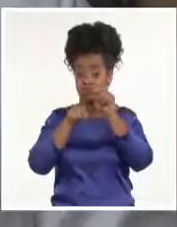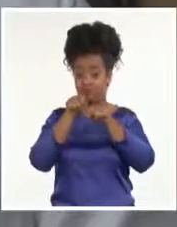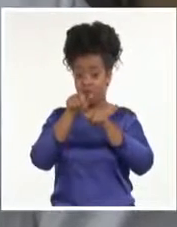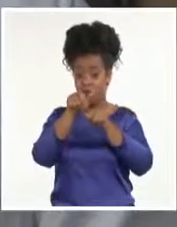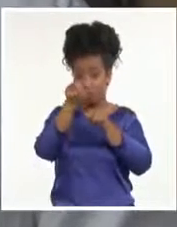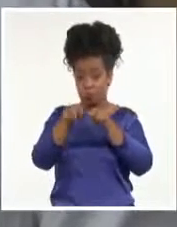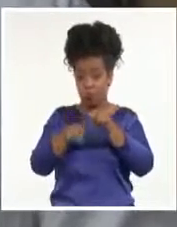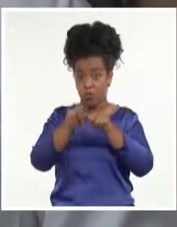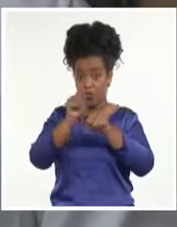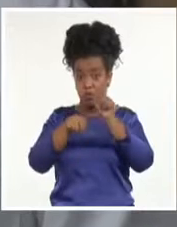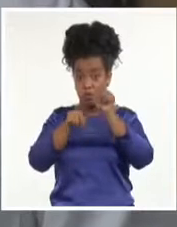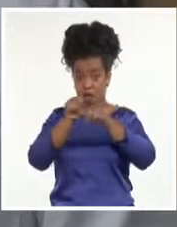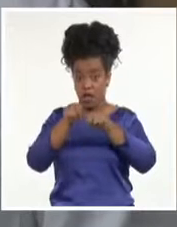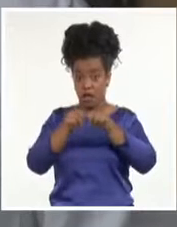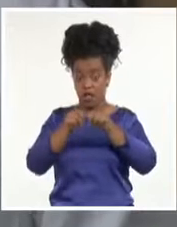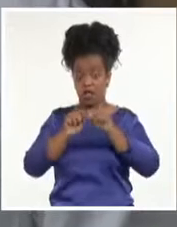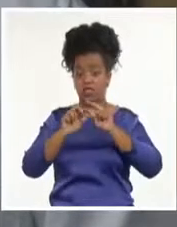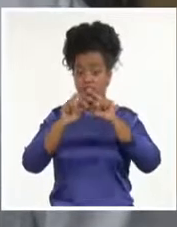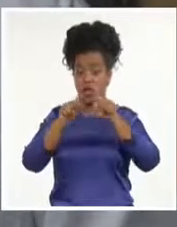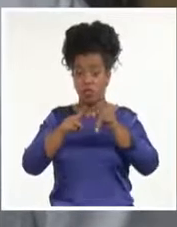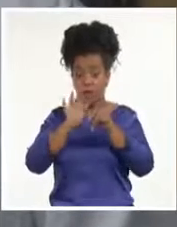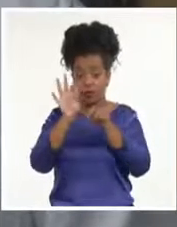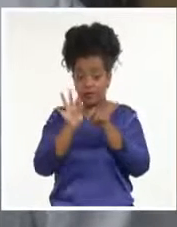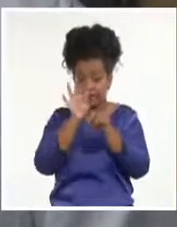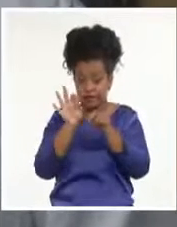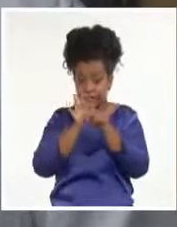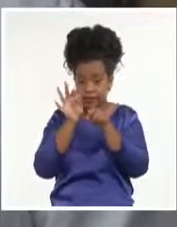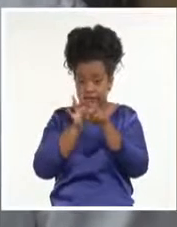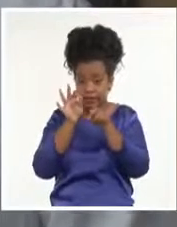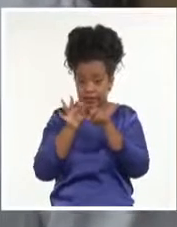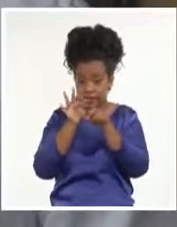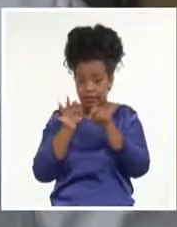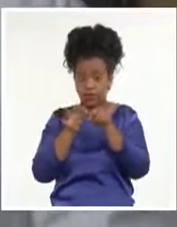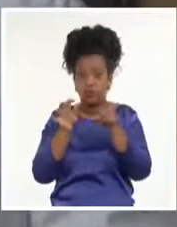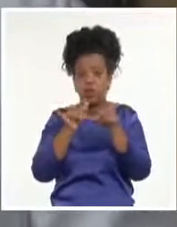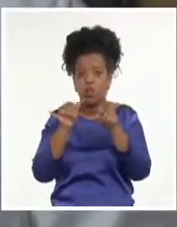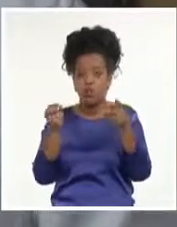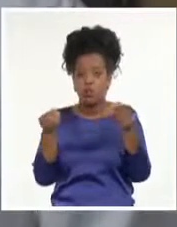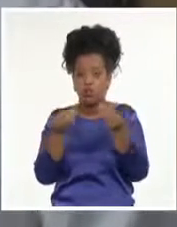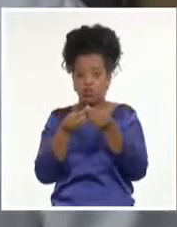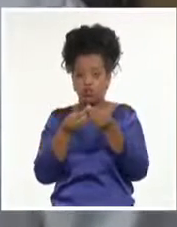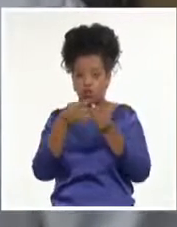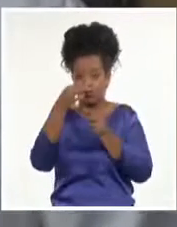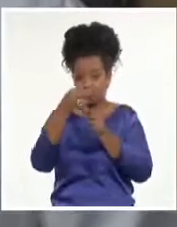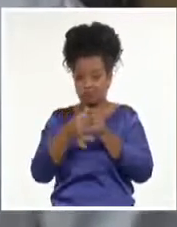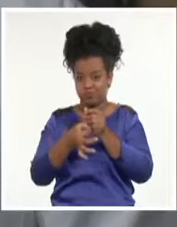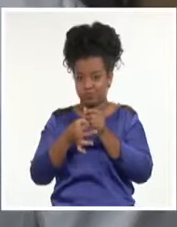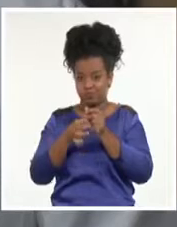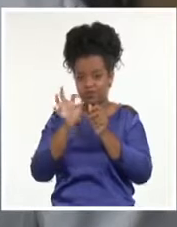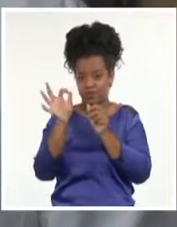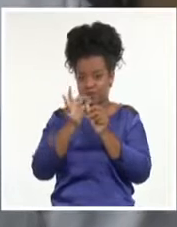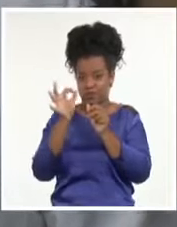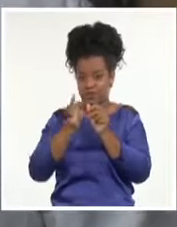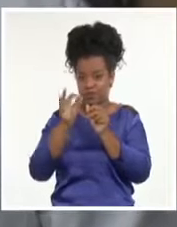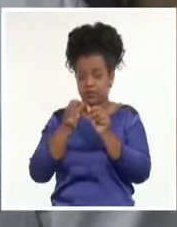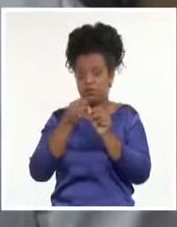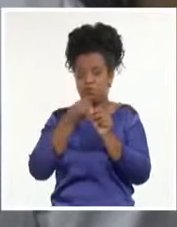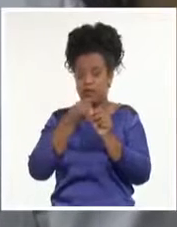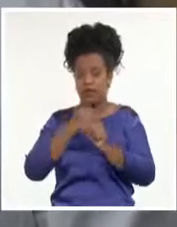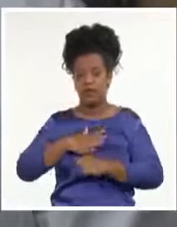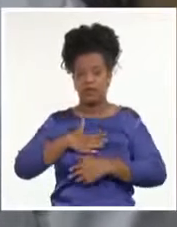volver a unir esos dos segmentos, esos dos cabos, para mantener una vía aérea permeable y